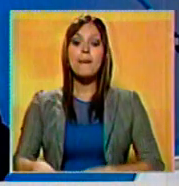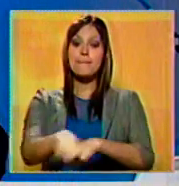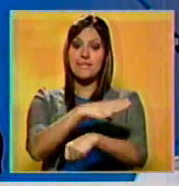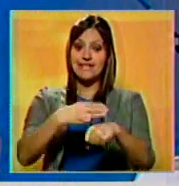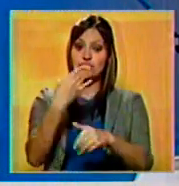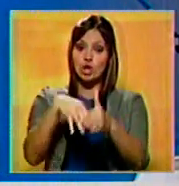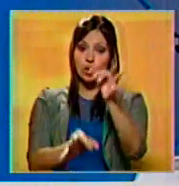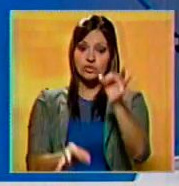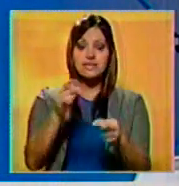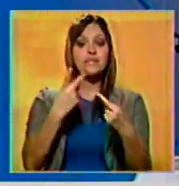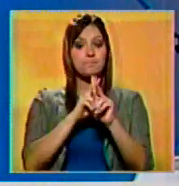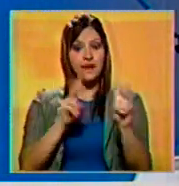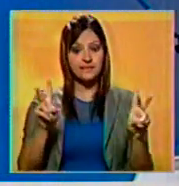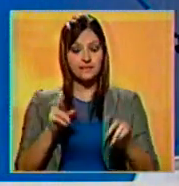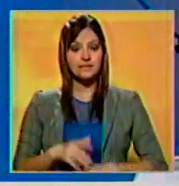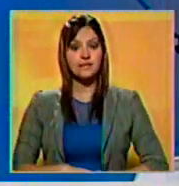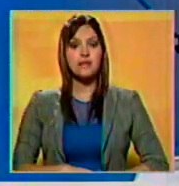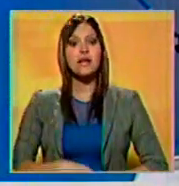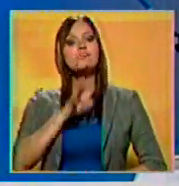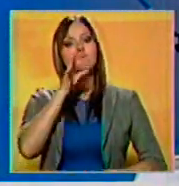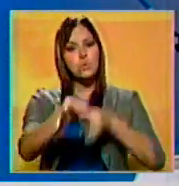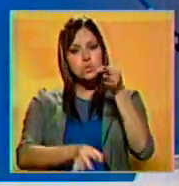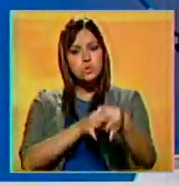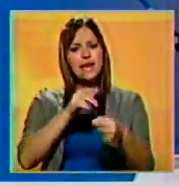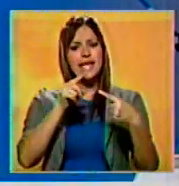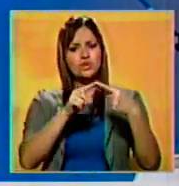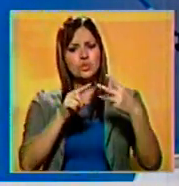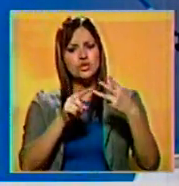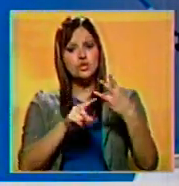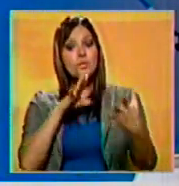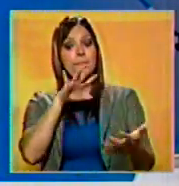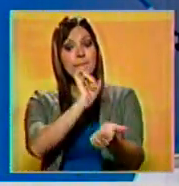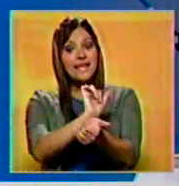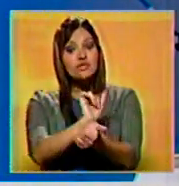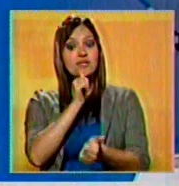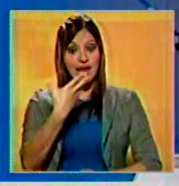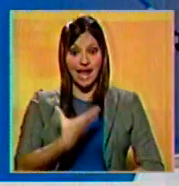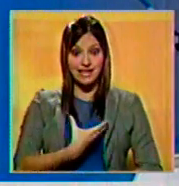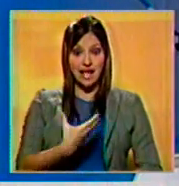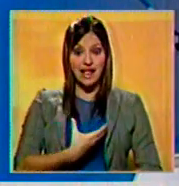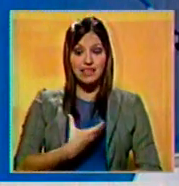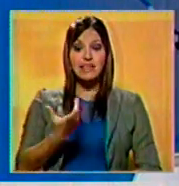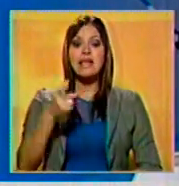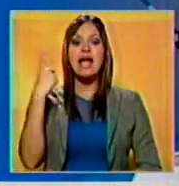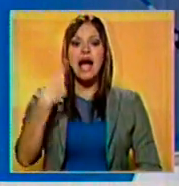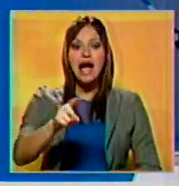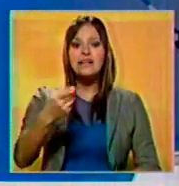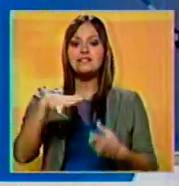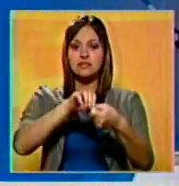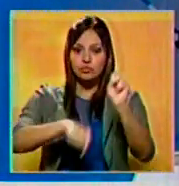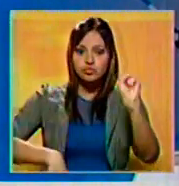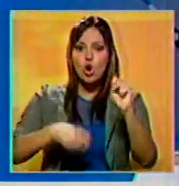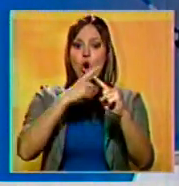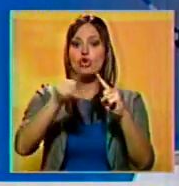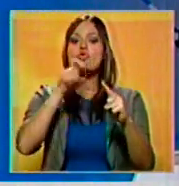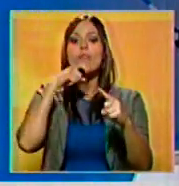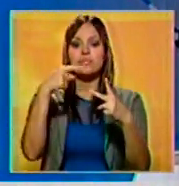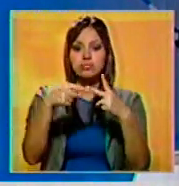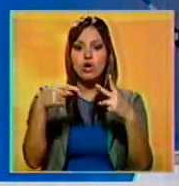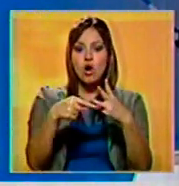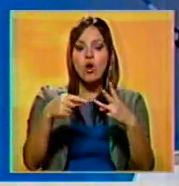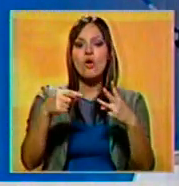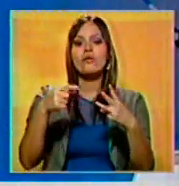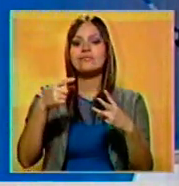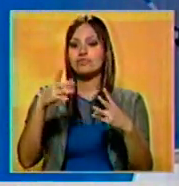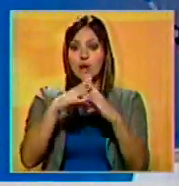El ministro de Interior, Justicia y Paz, Miguel Rodríguez Torres, ofreció detalles de las detenciones de los alcaldes de San Diego, Enzo Scarano, y el de San